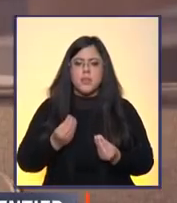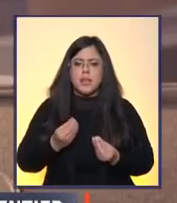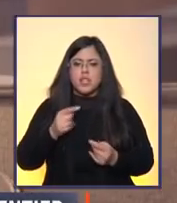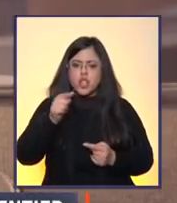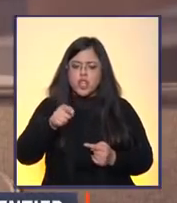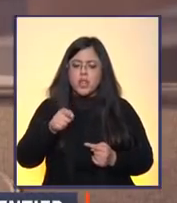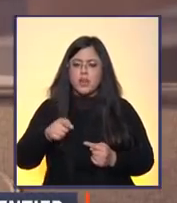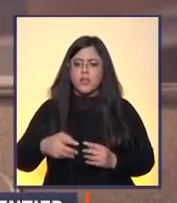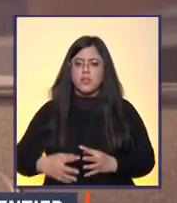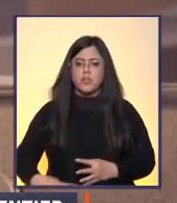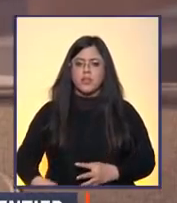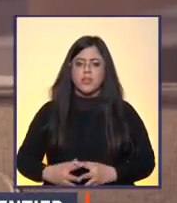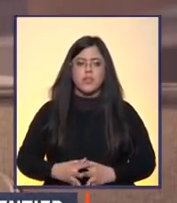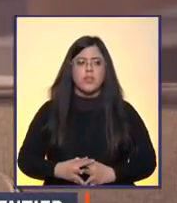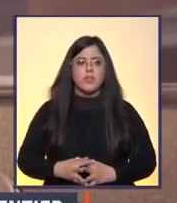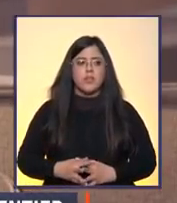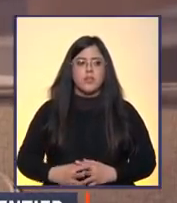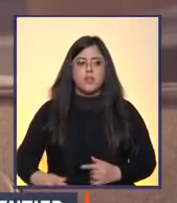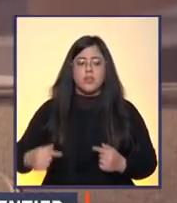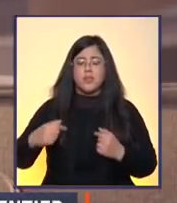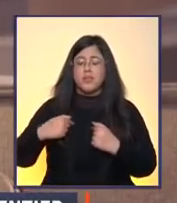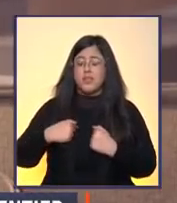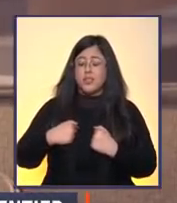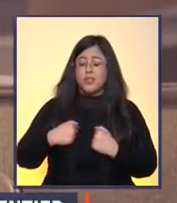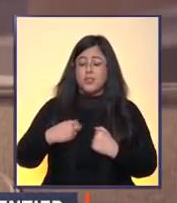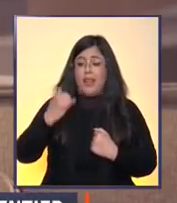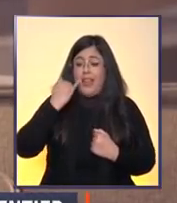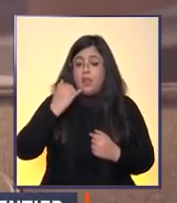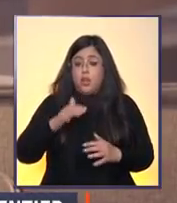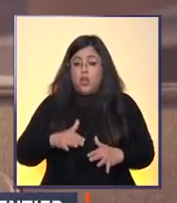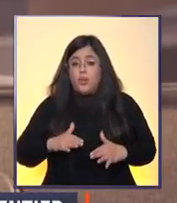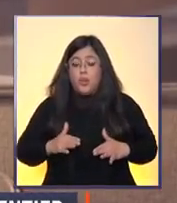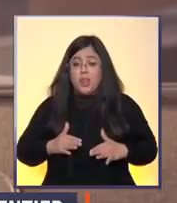momento? Bueno, fue una situación súper incómoda.